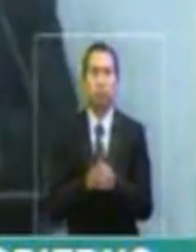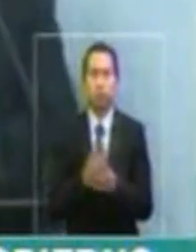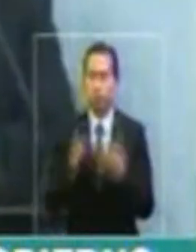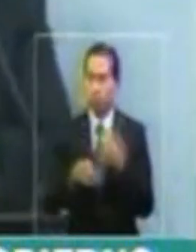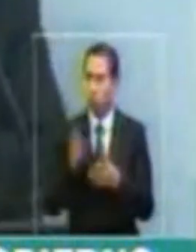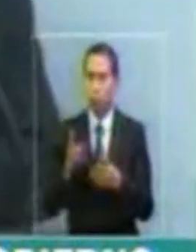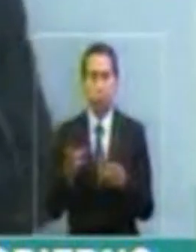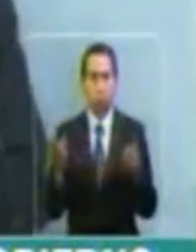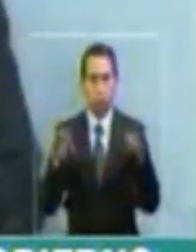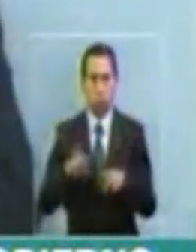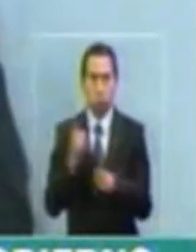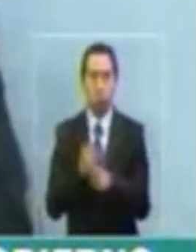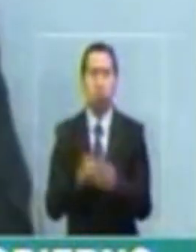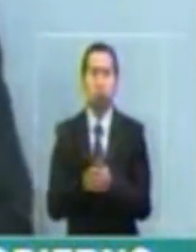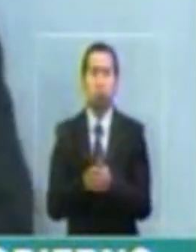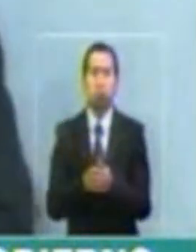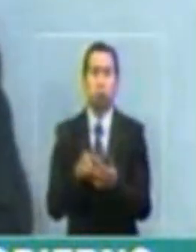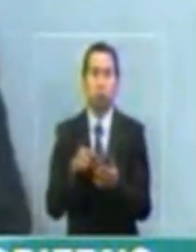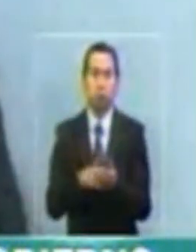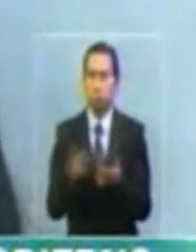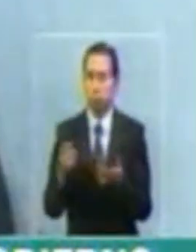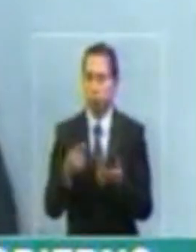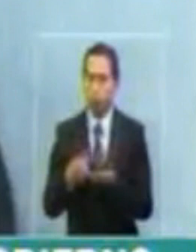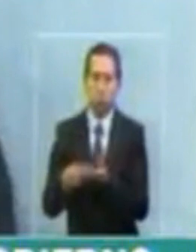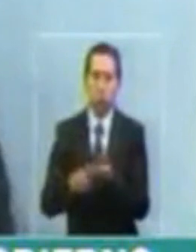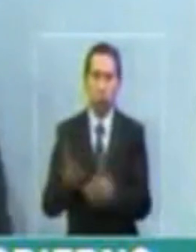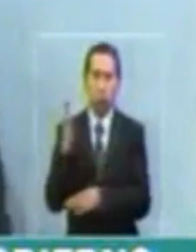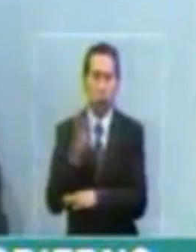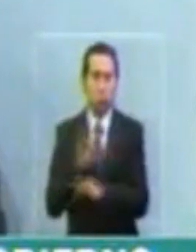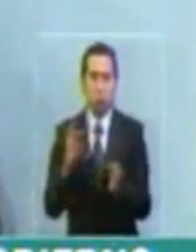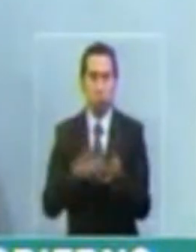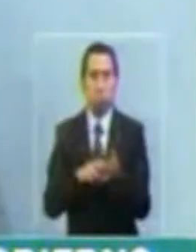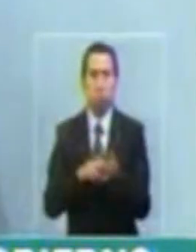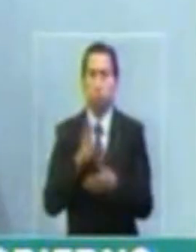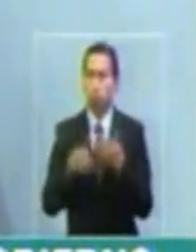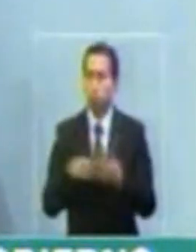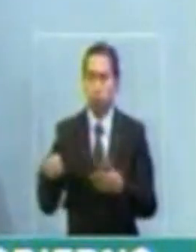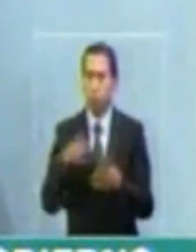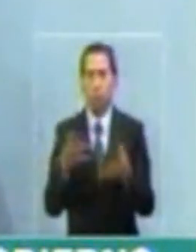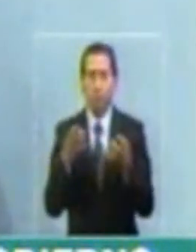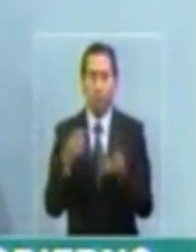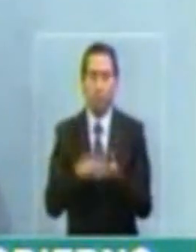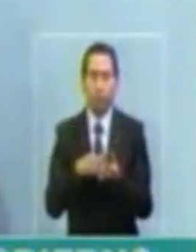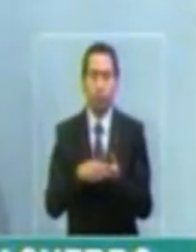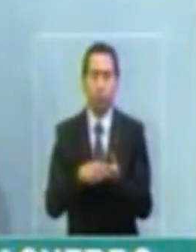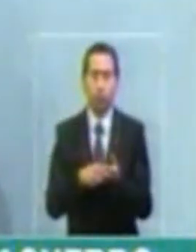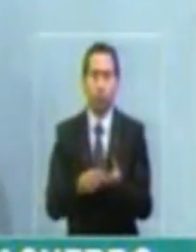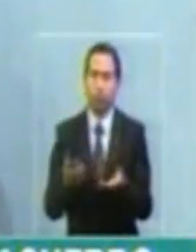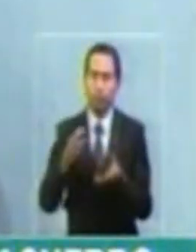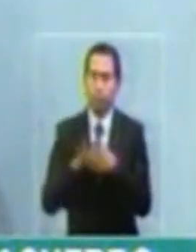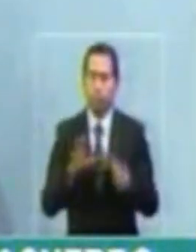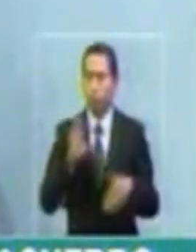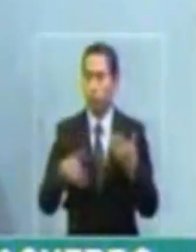todos. Aquí no hay mucho que discursear. Lo que todos buscamos es la reconciliación